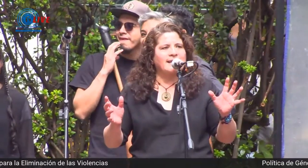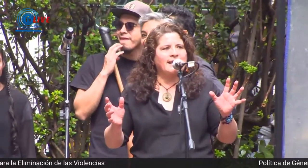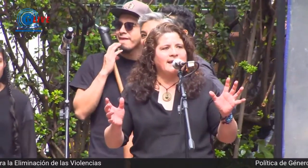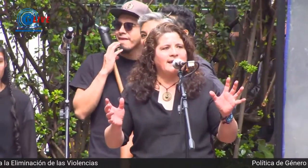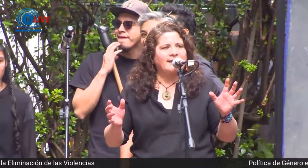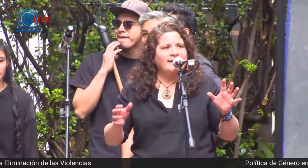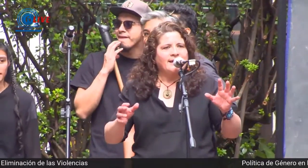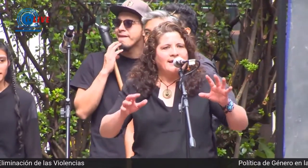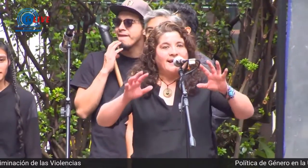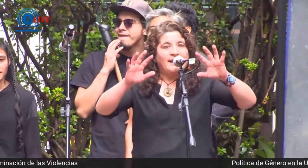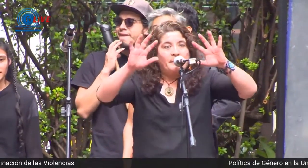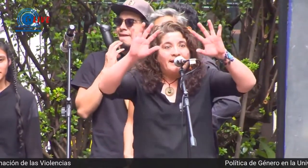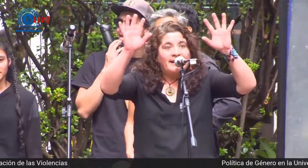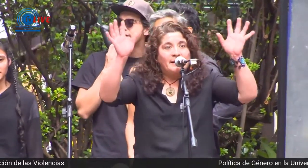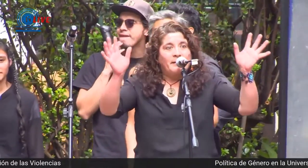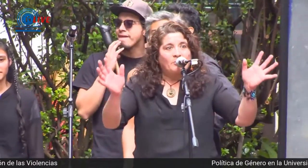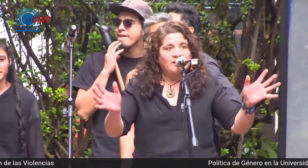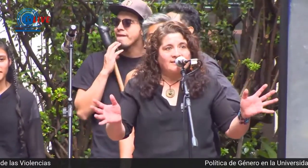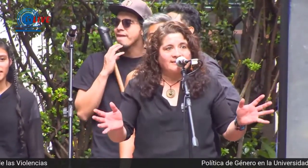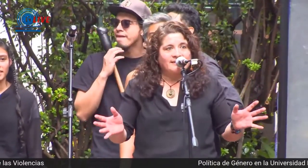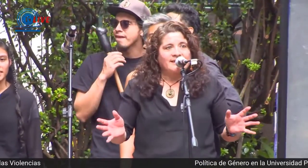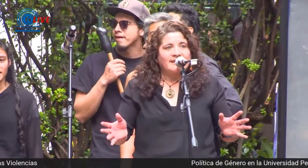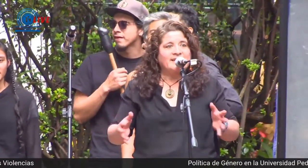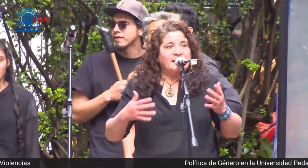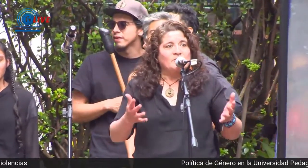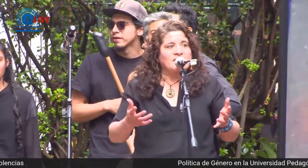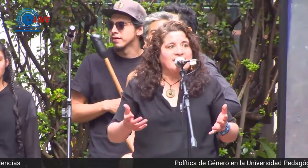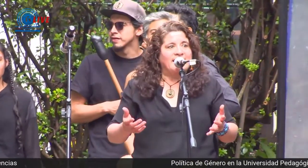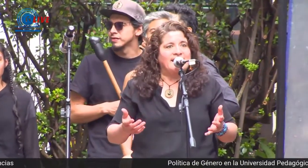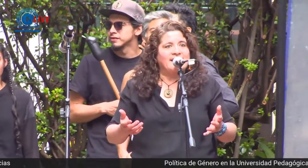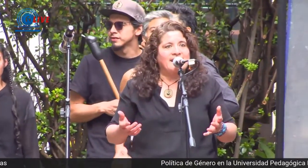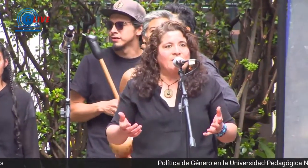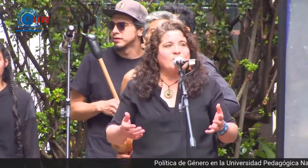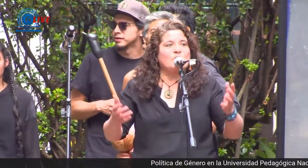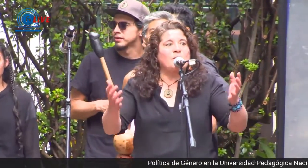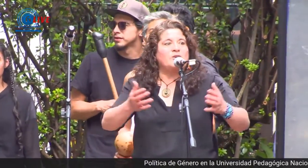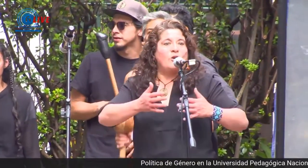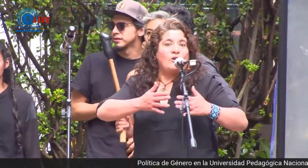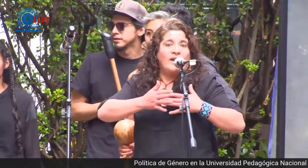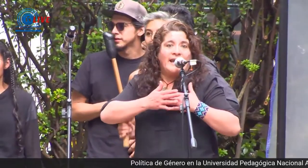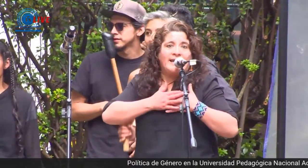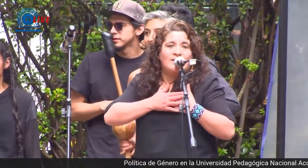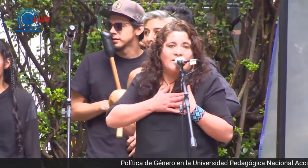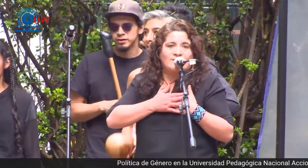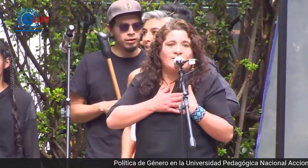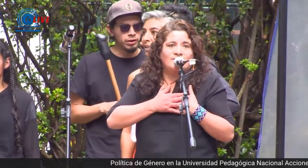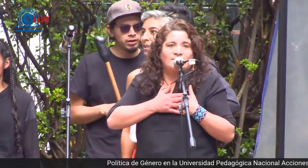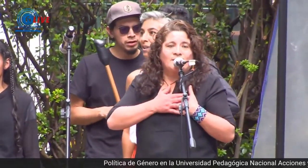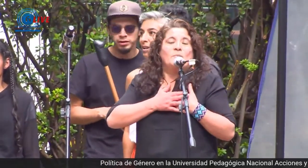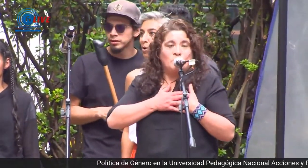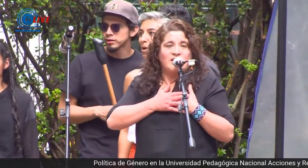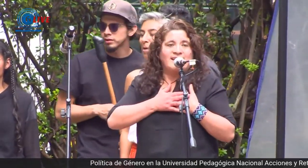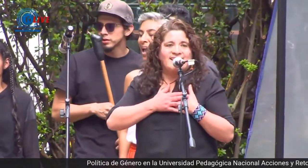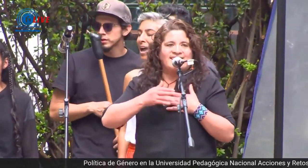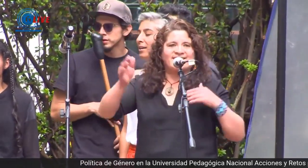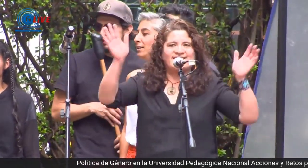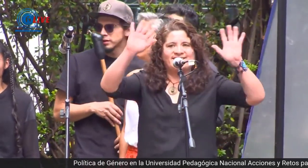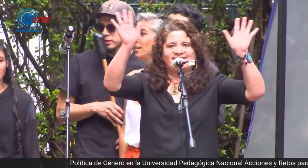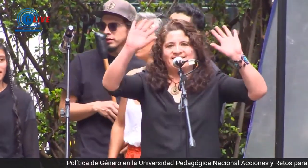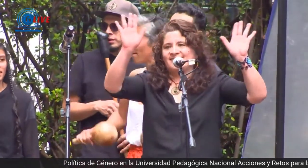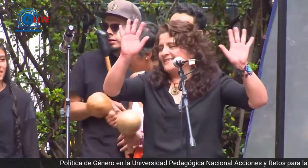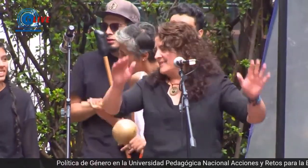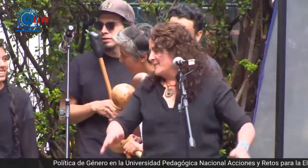es la que marca la pauta. Y tenemos que seguirla teniendo, y sobre todo en el corazón. Muchas